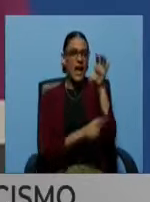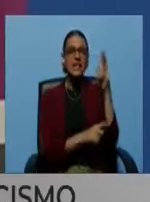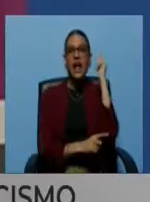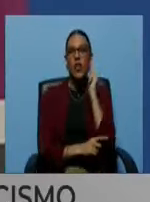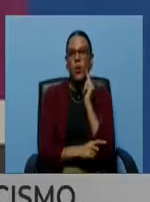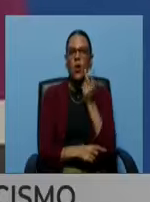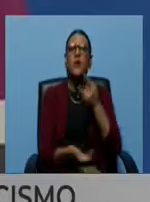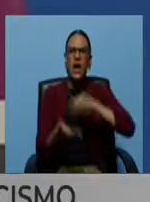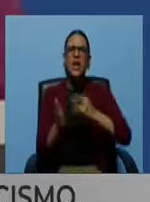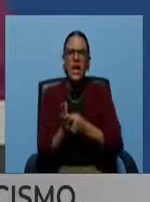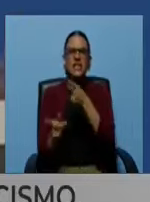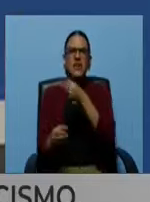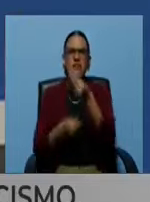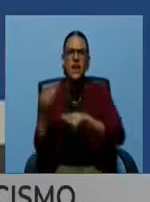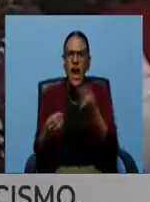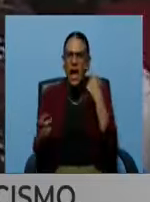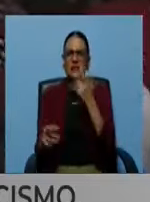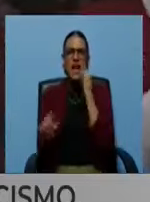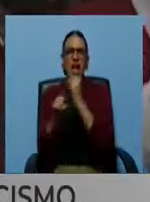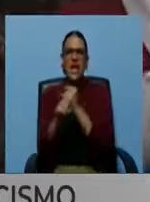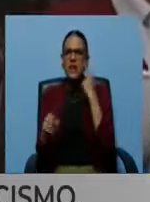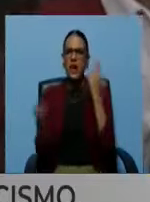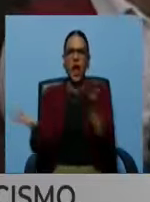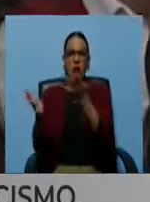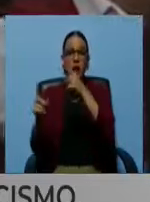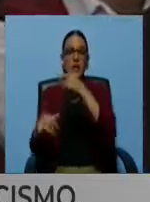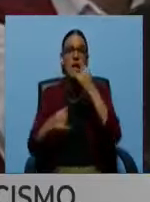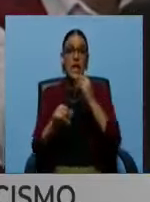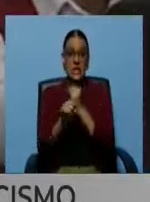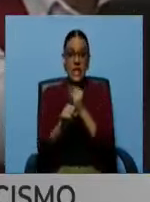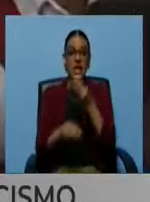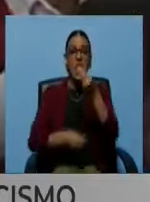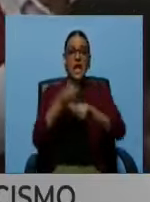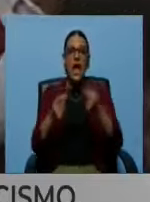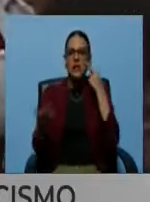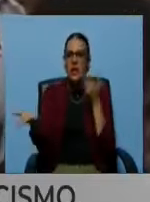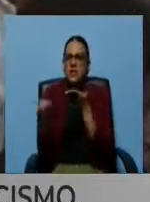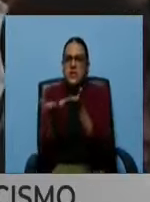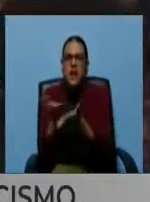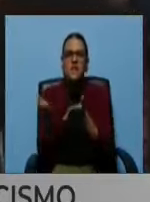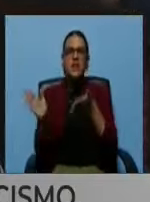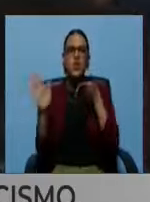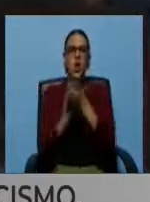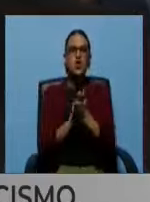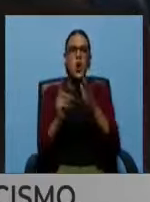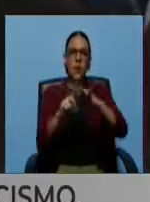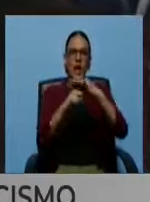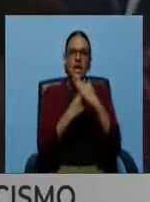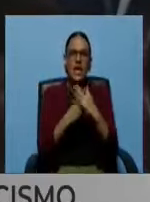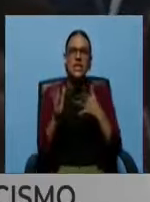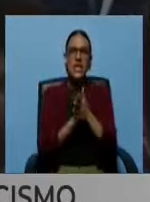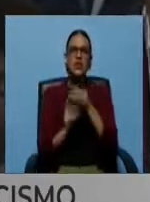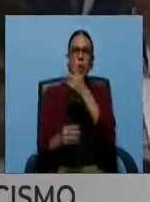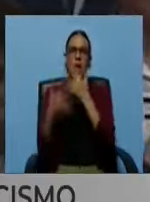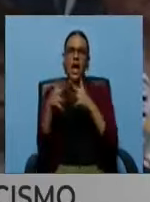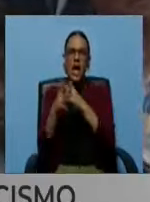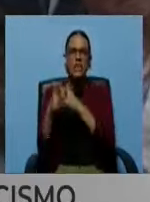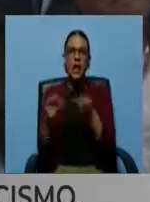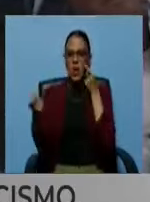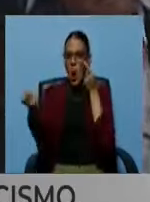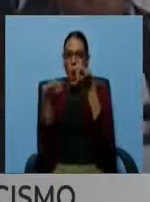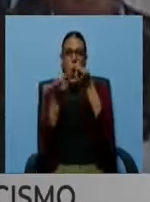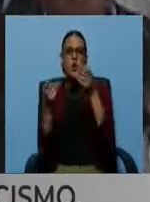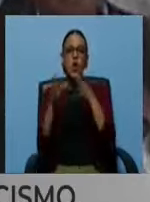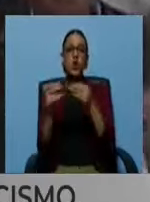los algoritmos. Son algoritmos al servicio de esta etapa de la crisis capitalista, donde